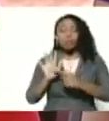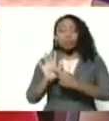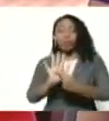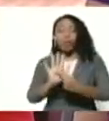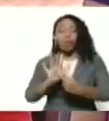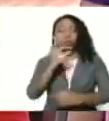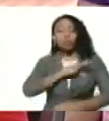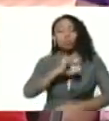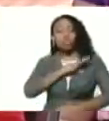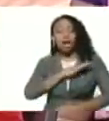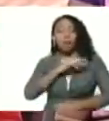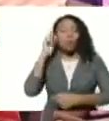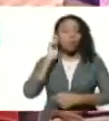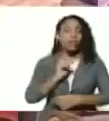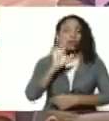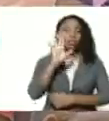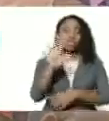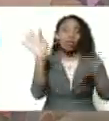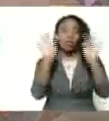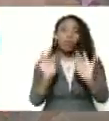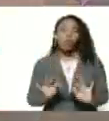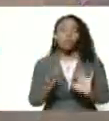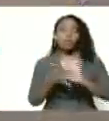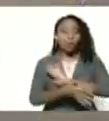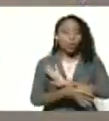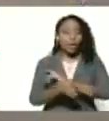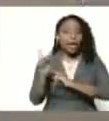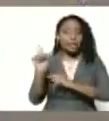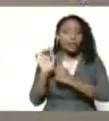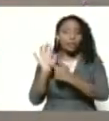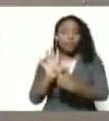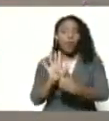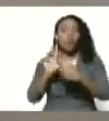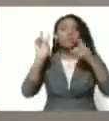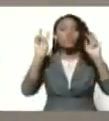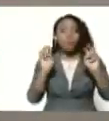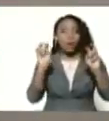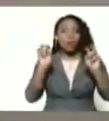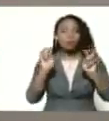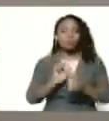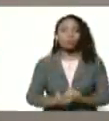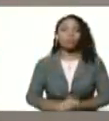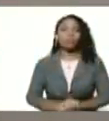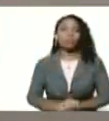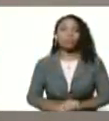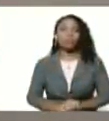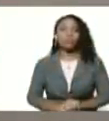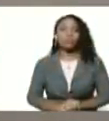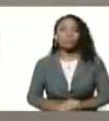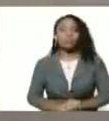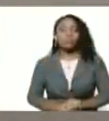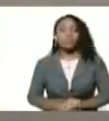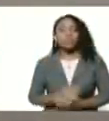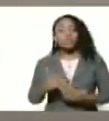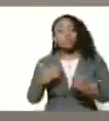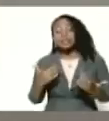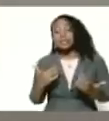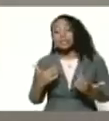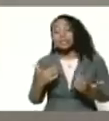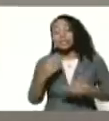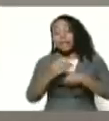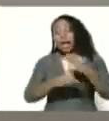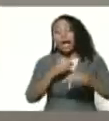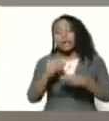socialismo bolivariano y sus 5 dimensiones es un planteamiento nuevo, inédito,